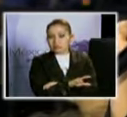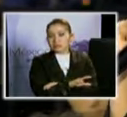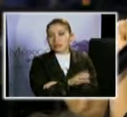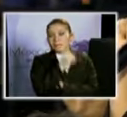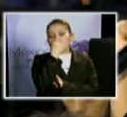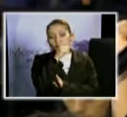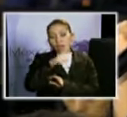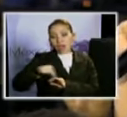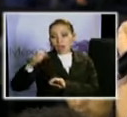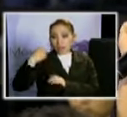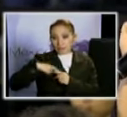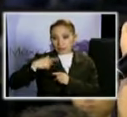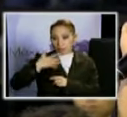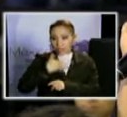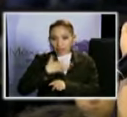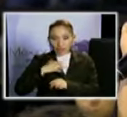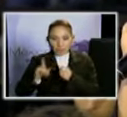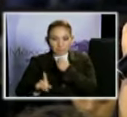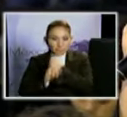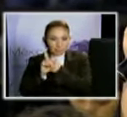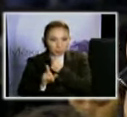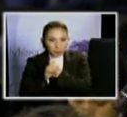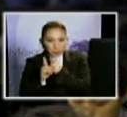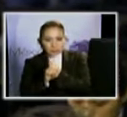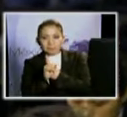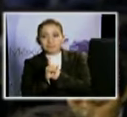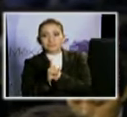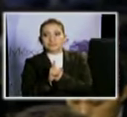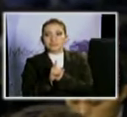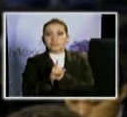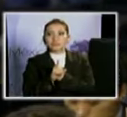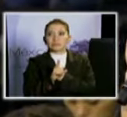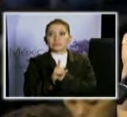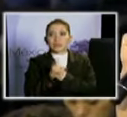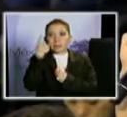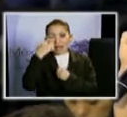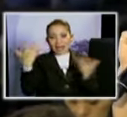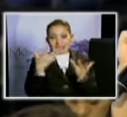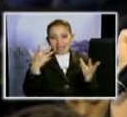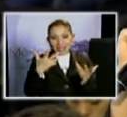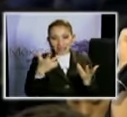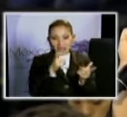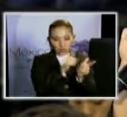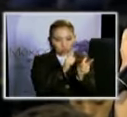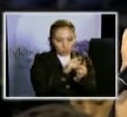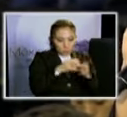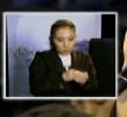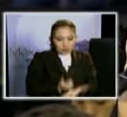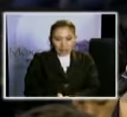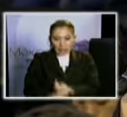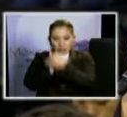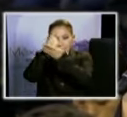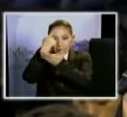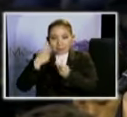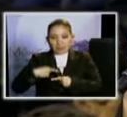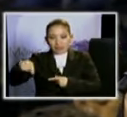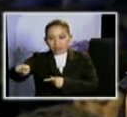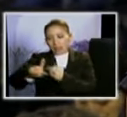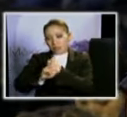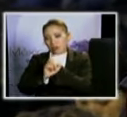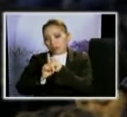para aquellas personas que tienen algunos problemas, para crear grupos de apoyo para esta gente que tiene